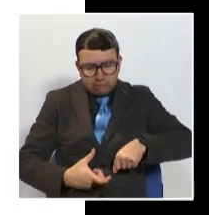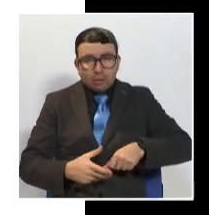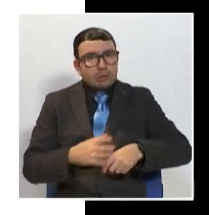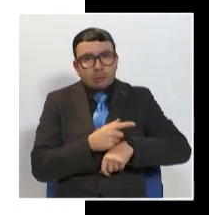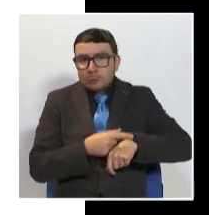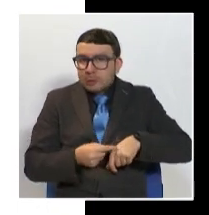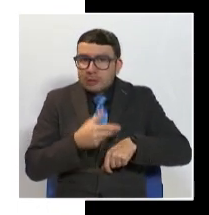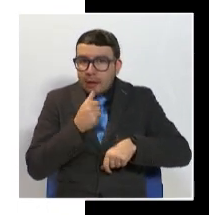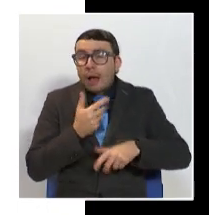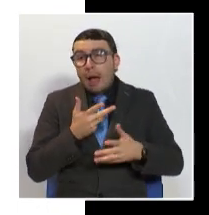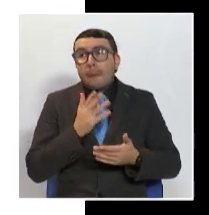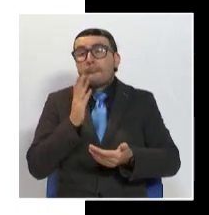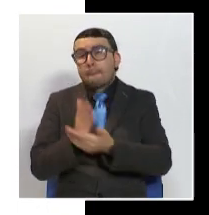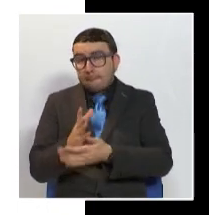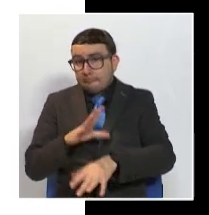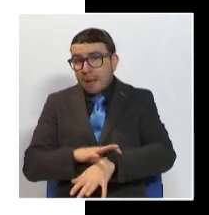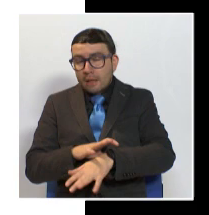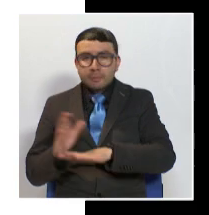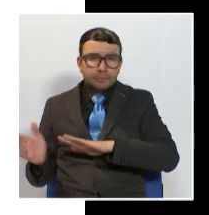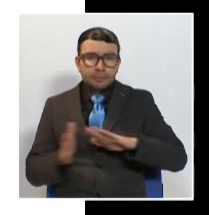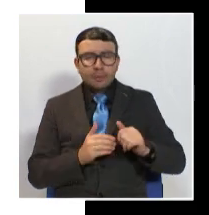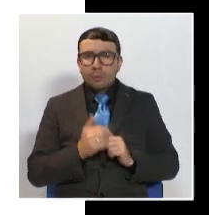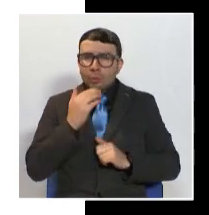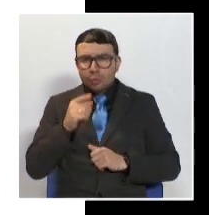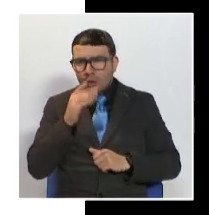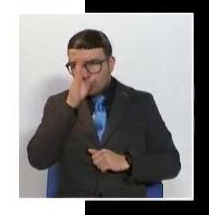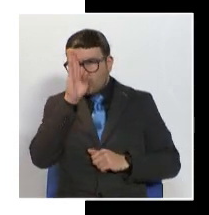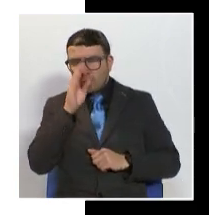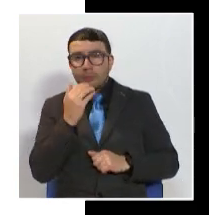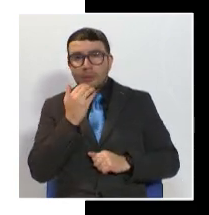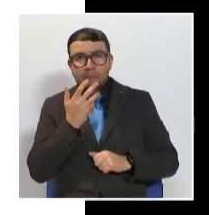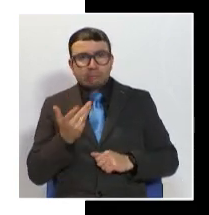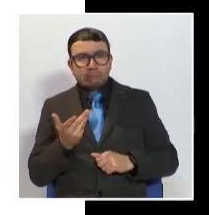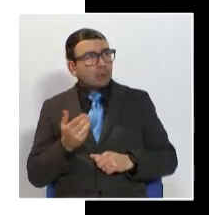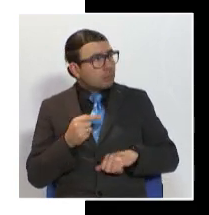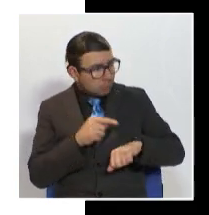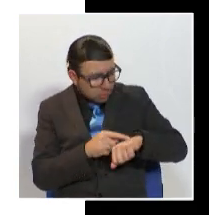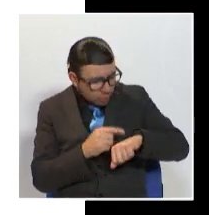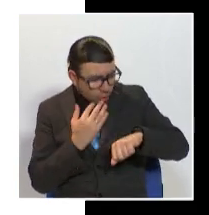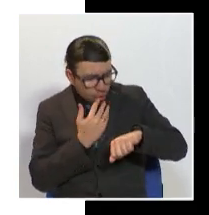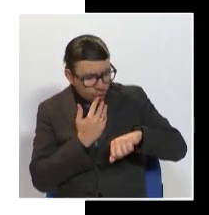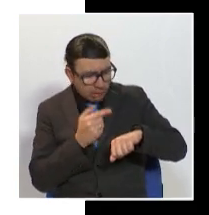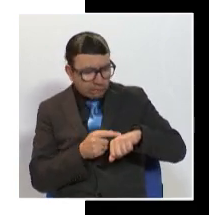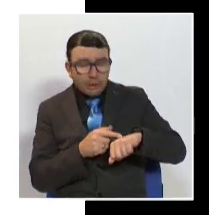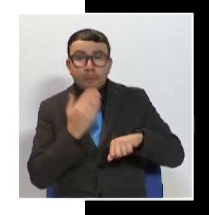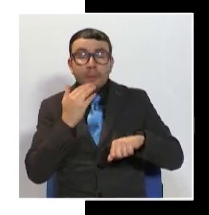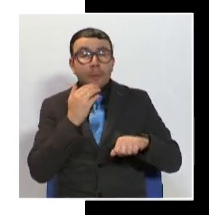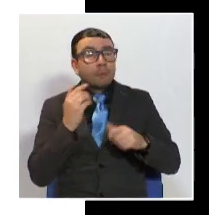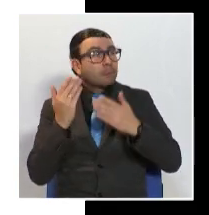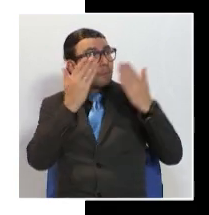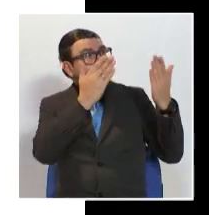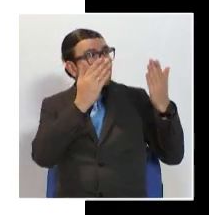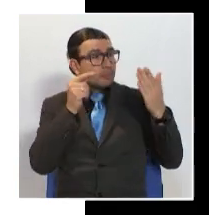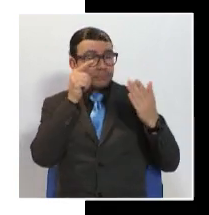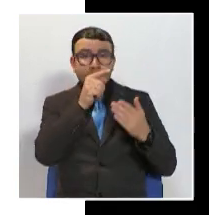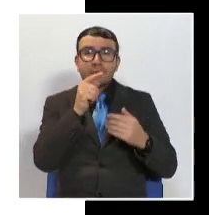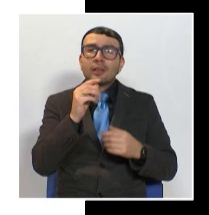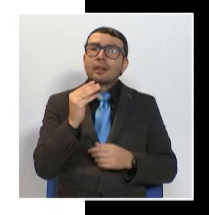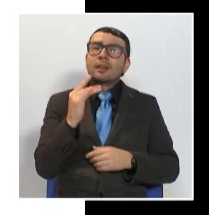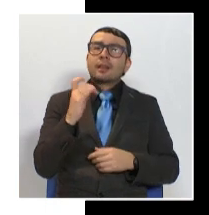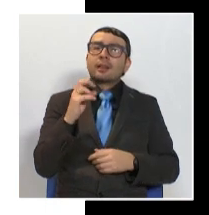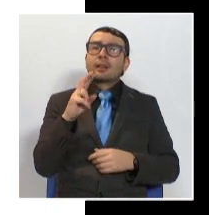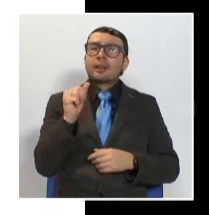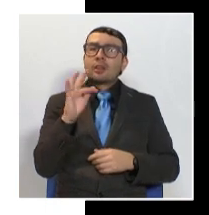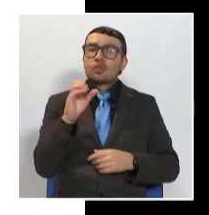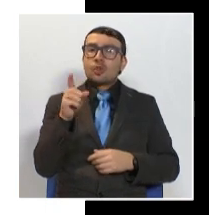Otro de los signos, como vemos, ante la duda, entonces vemos muchos tipos de lesiones pigmentadas. El lado superior izquierdo corresponde a una queratosis seborreica, que es una lesión